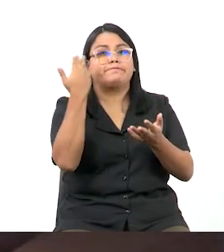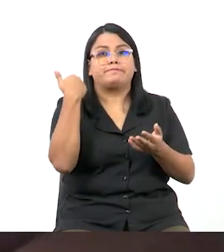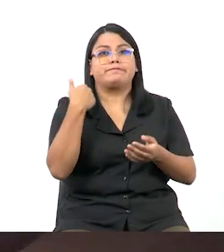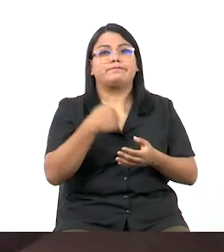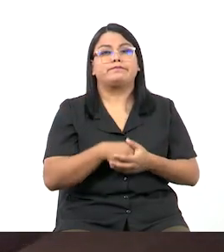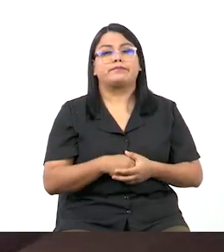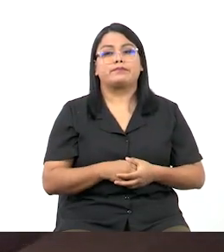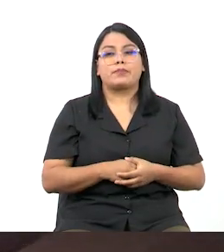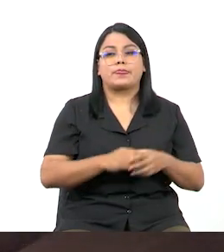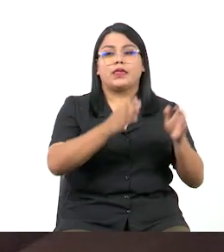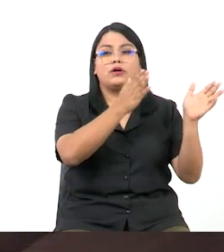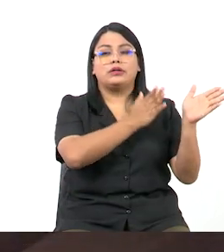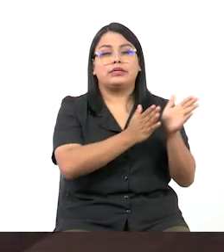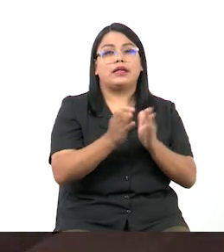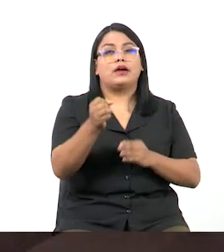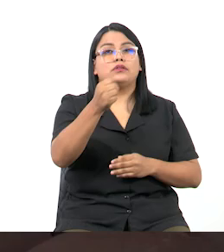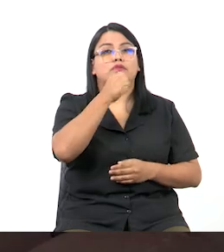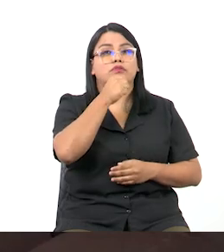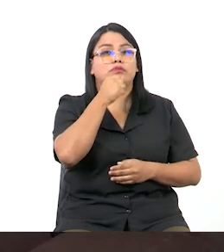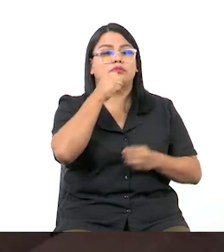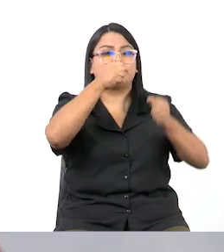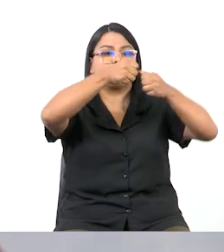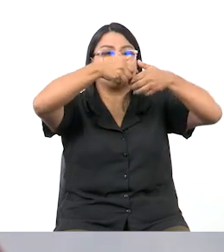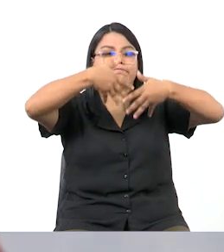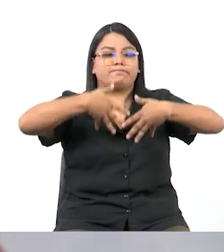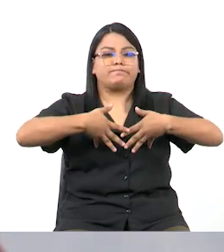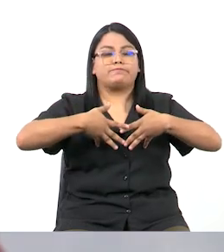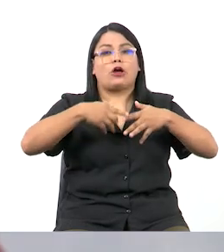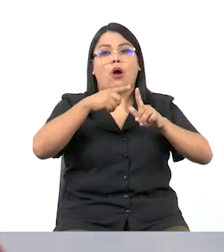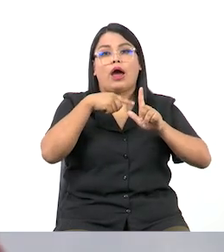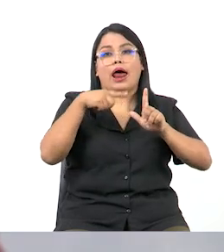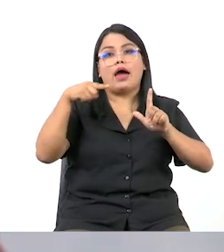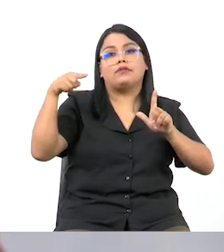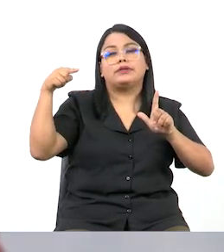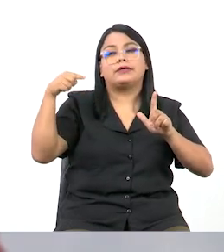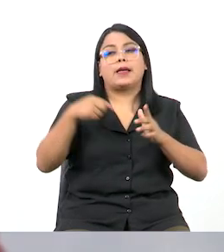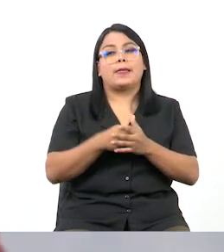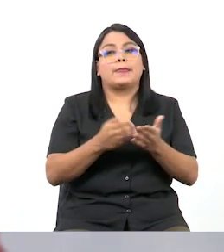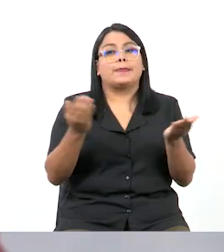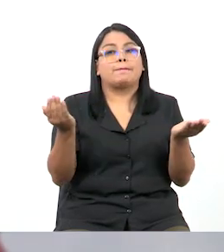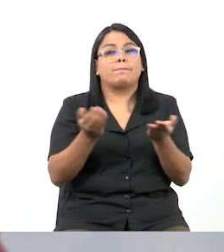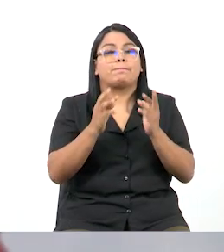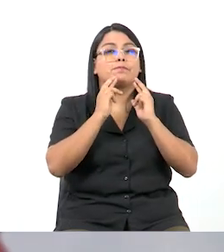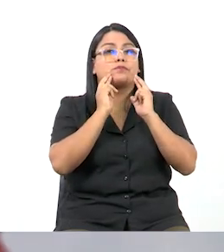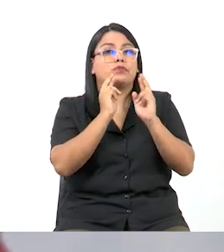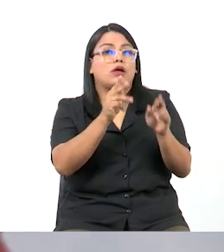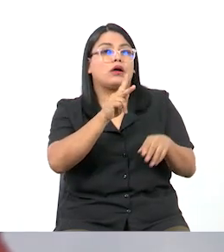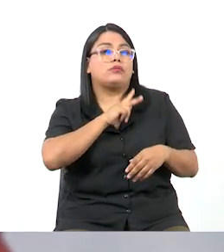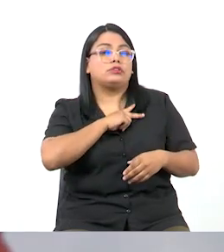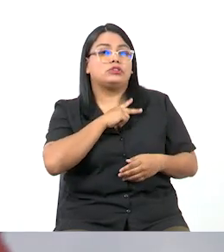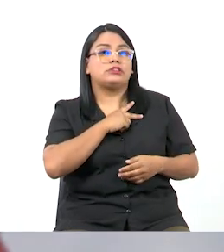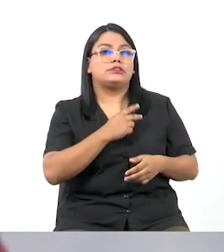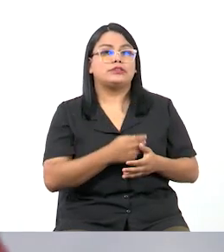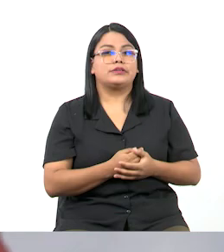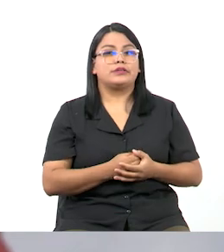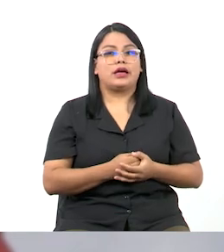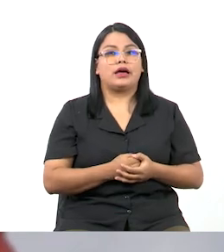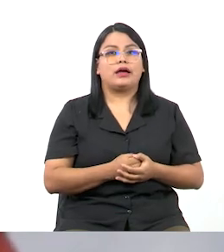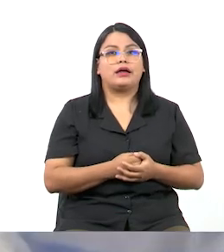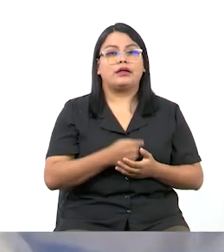estudiados. Organizar información en esquemas y gráficos. Elaborar respuestas